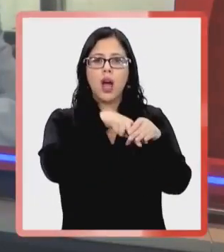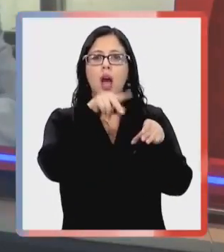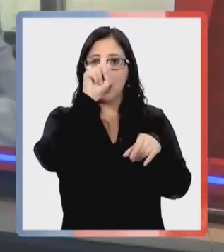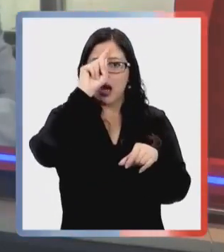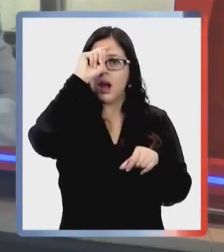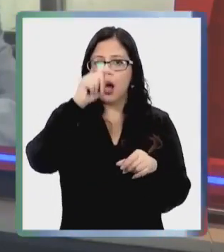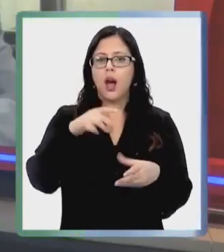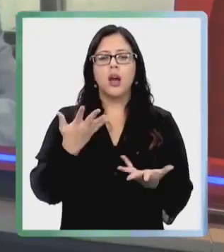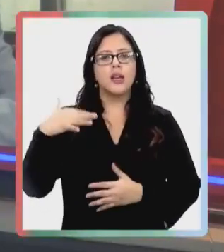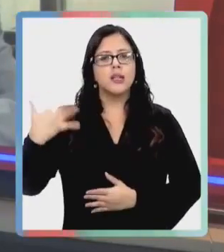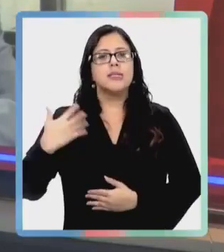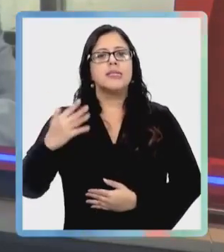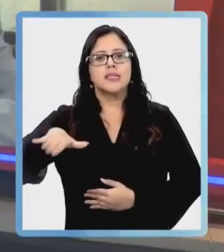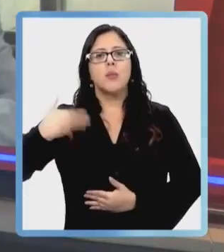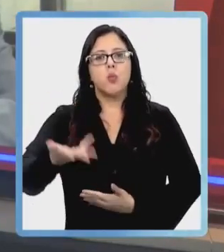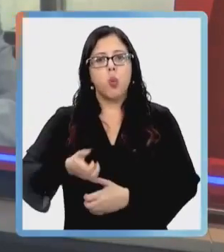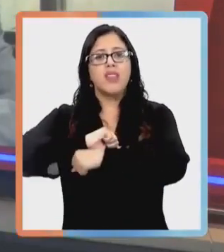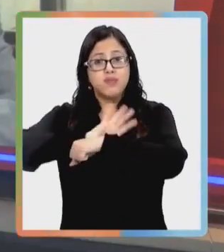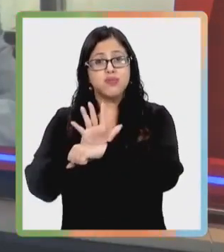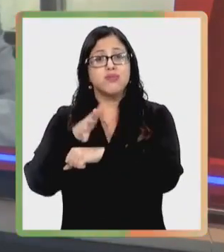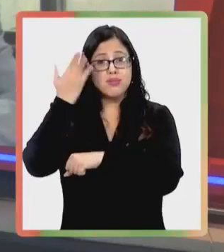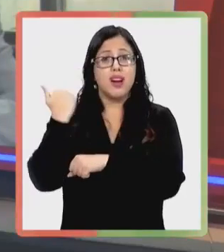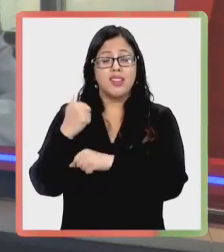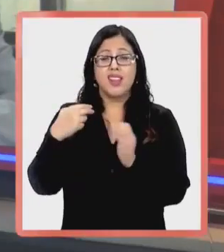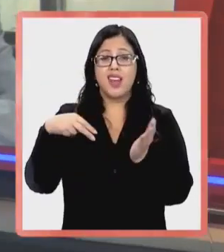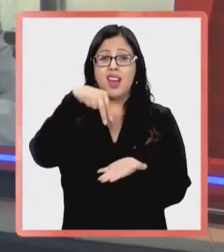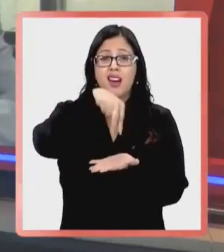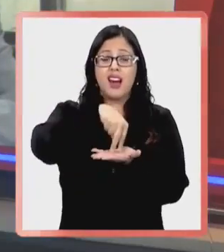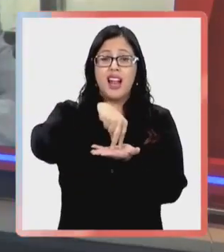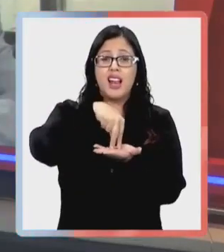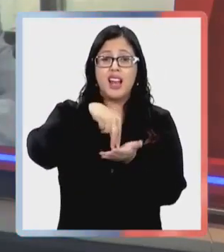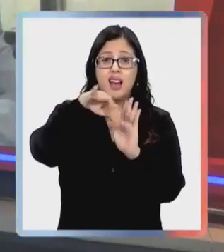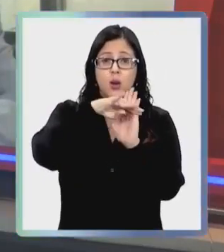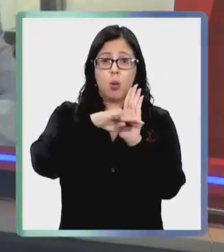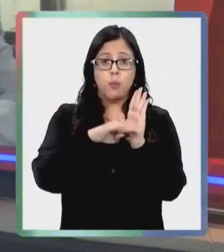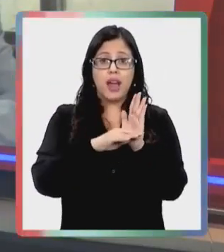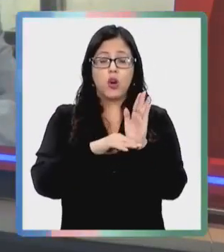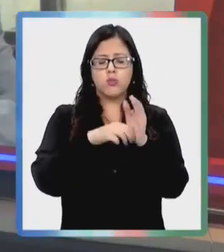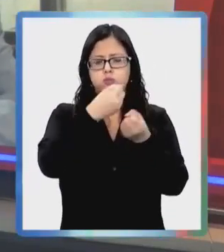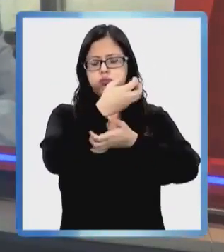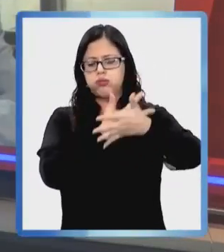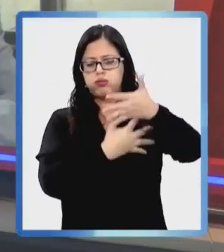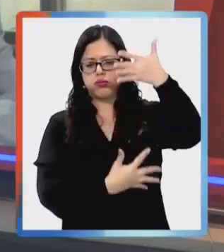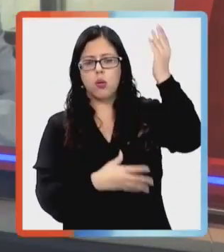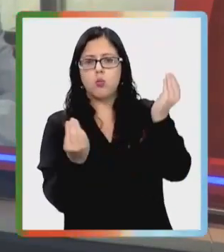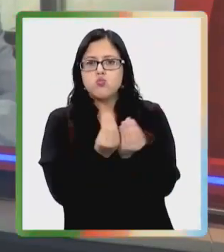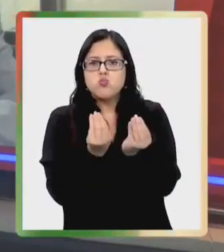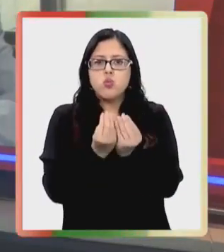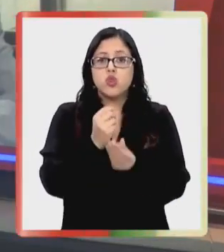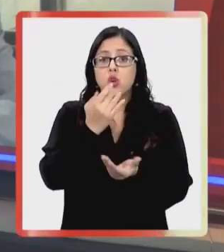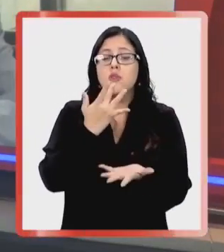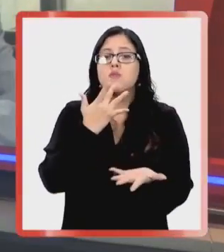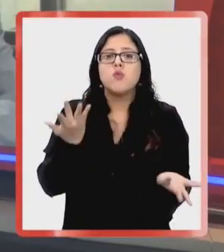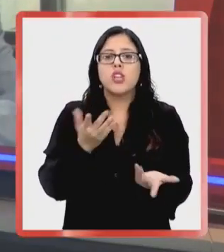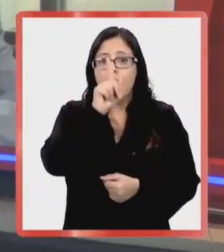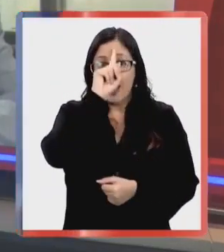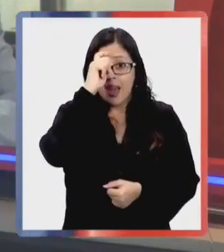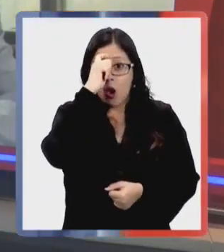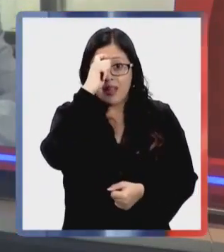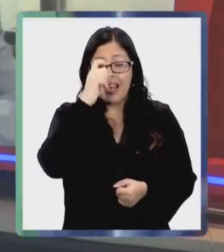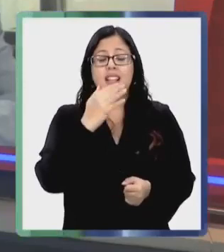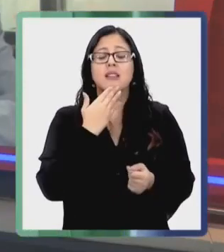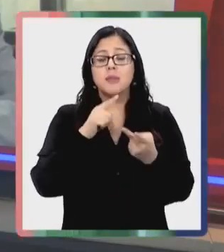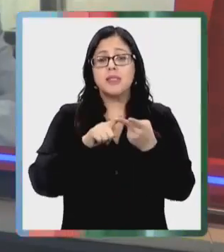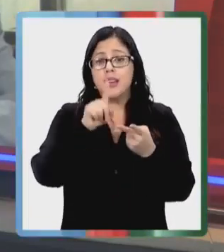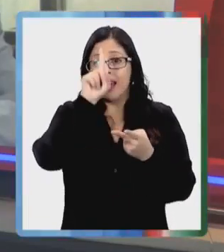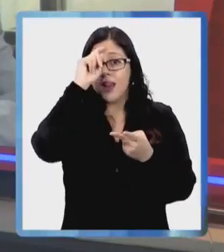importante, ¿eh? Sobre todo después de la pandemia en que las listas de espera lamentablemente crecieron a propósito de que los hospitales, las clínicas estuvieron enfocadas, por